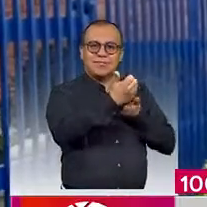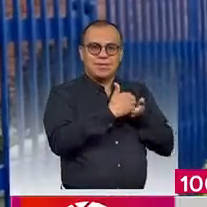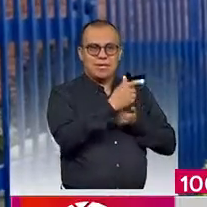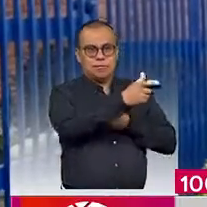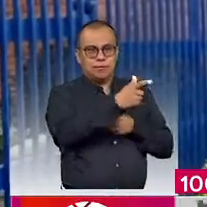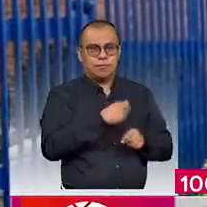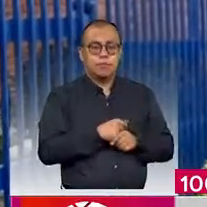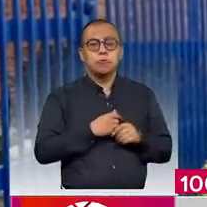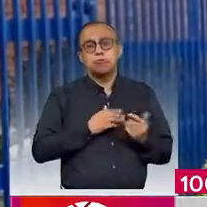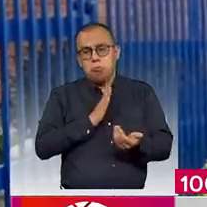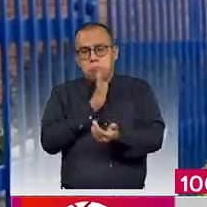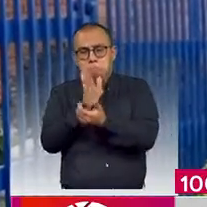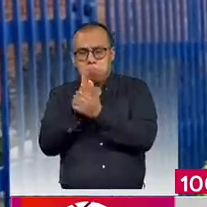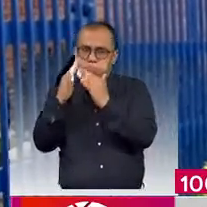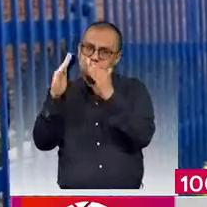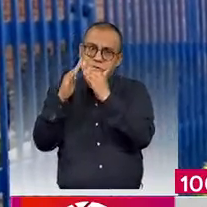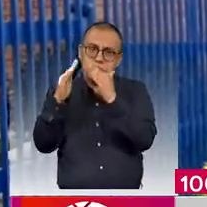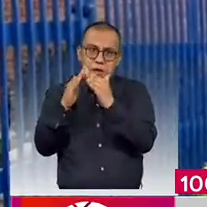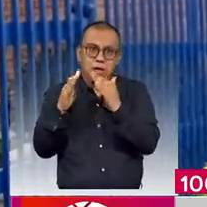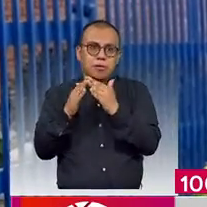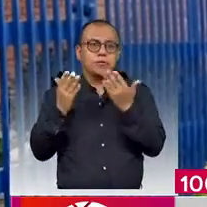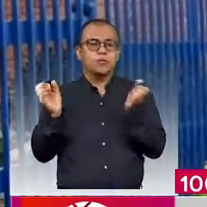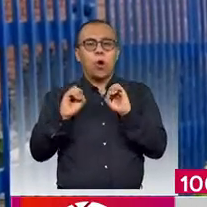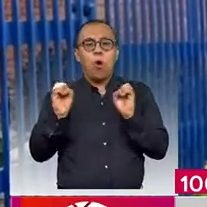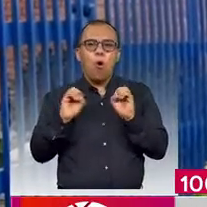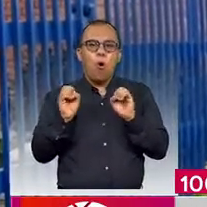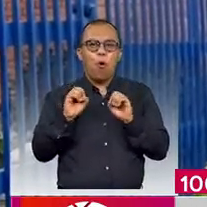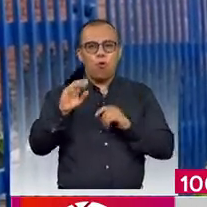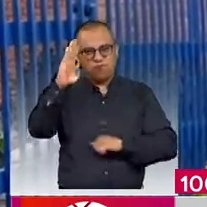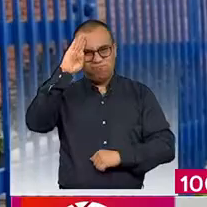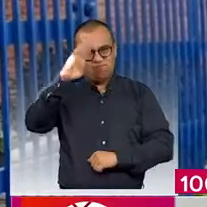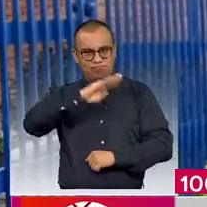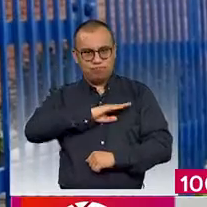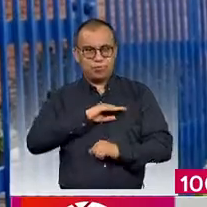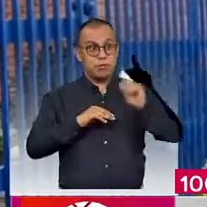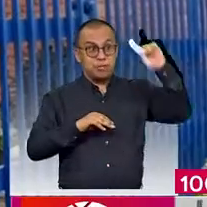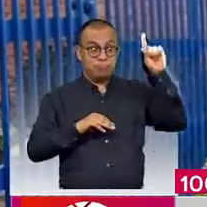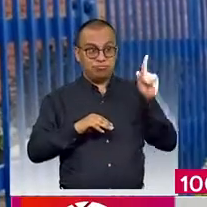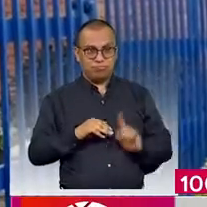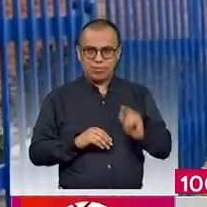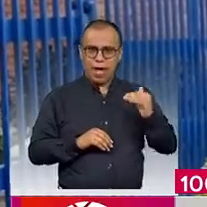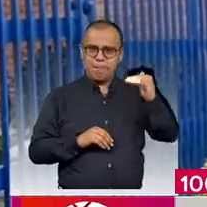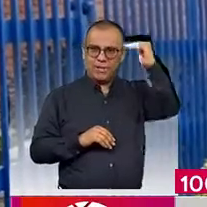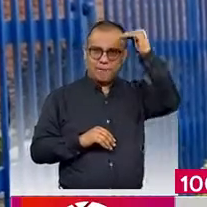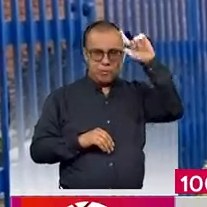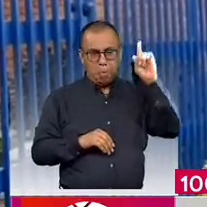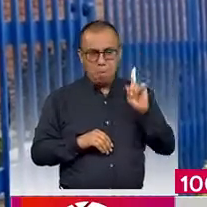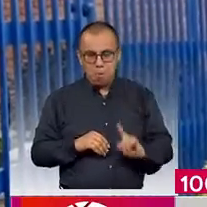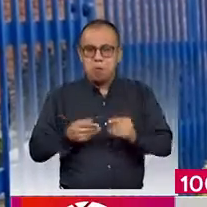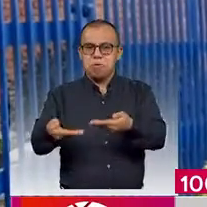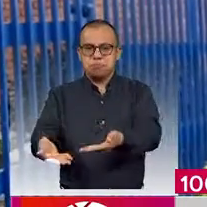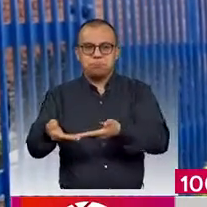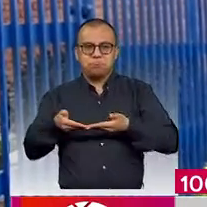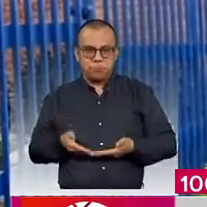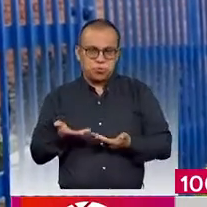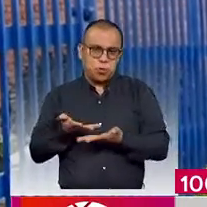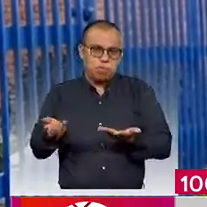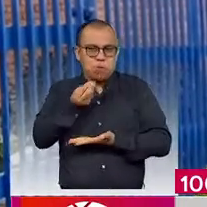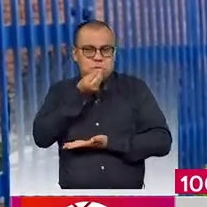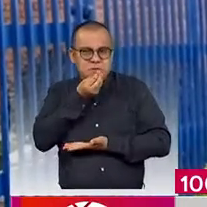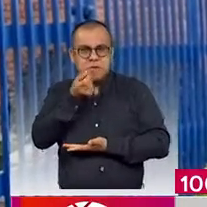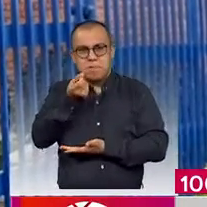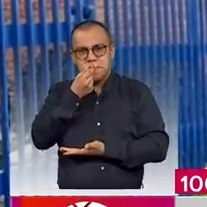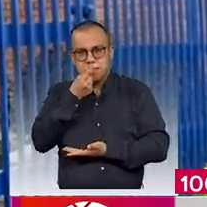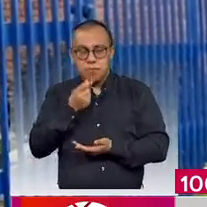el domicilio a la casa, bueno, no a la casa, a la portería, porque ellos tienen que bajar a recoger su domicilio. Igual